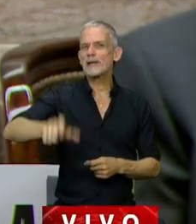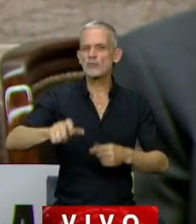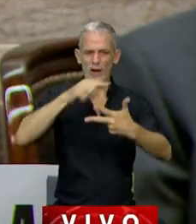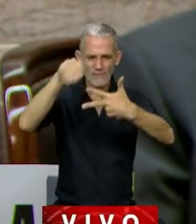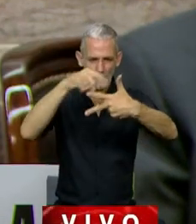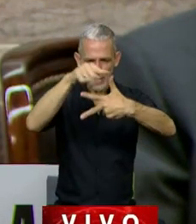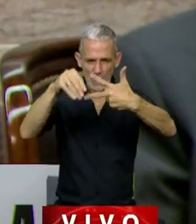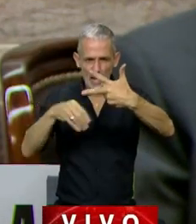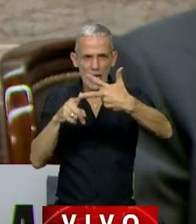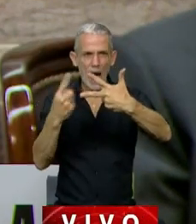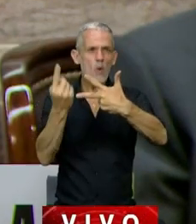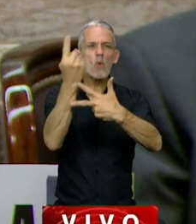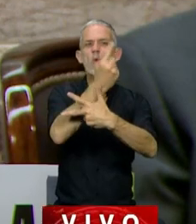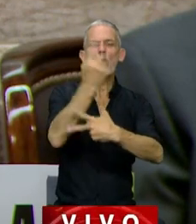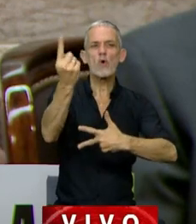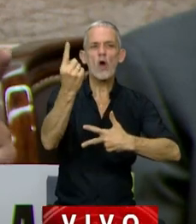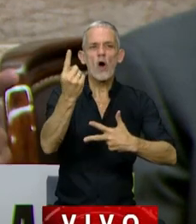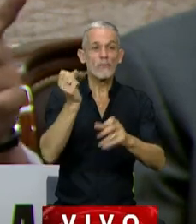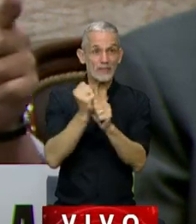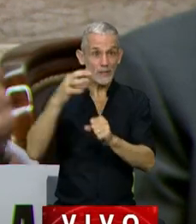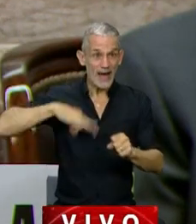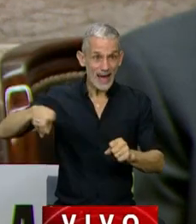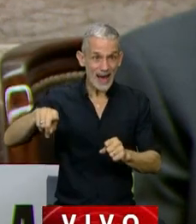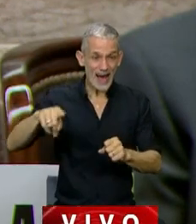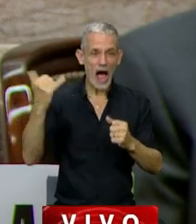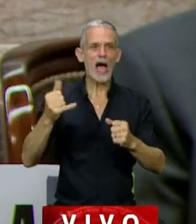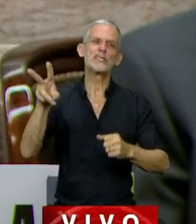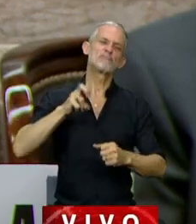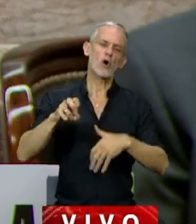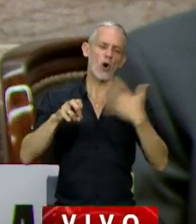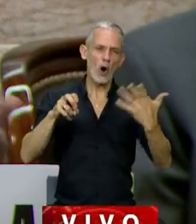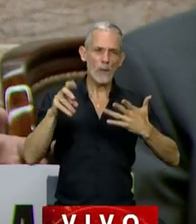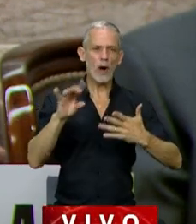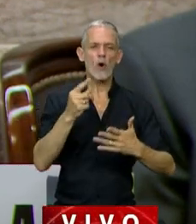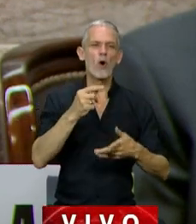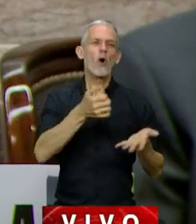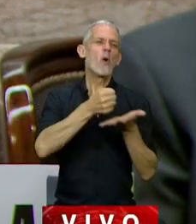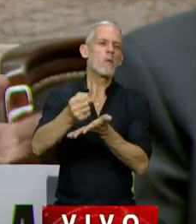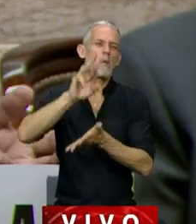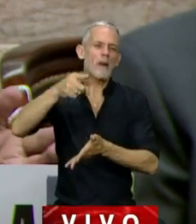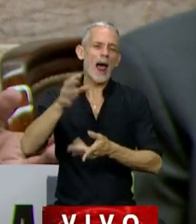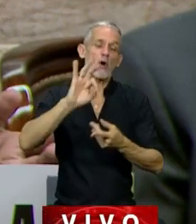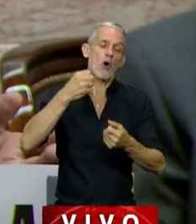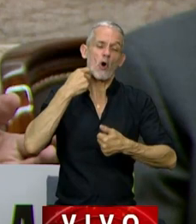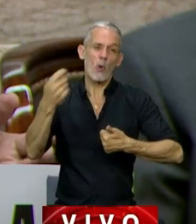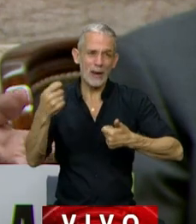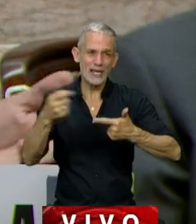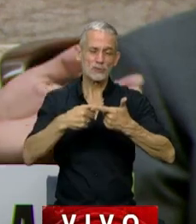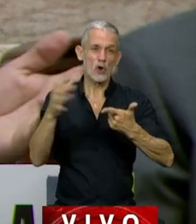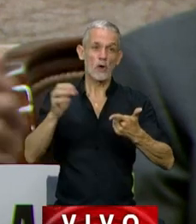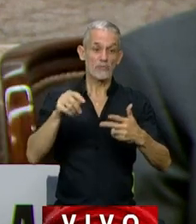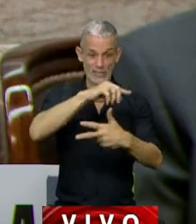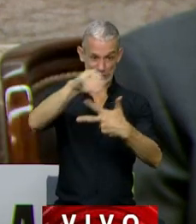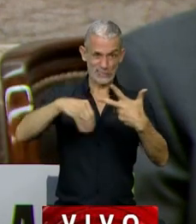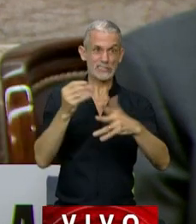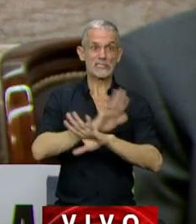los miembros de esa familia cobra un beneficio social o una jubilación? El resto